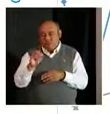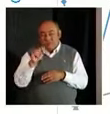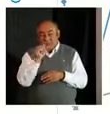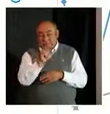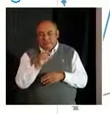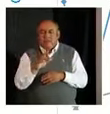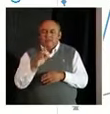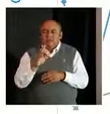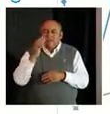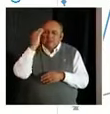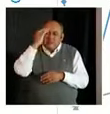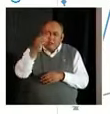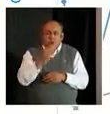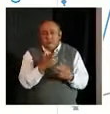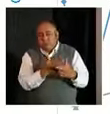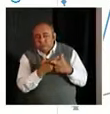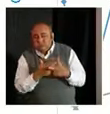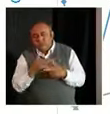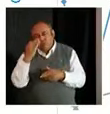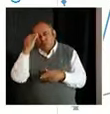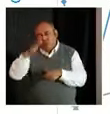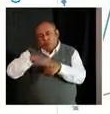lluvias.